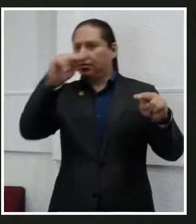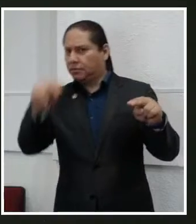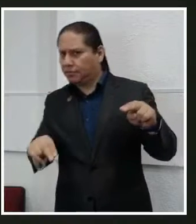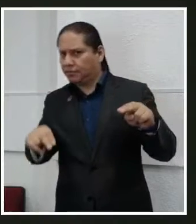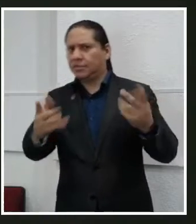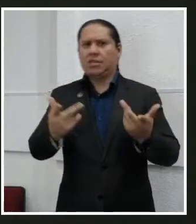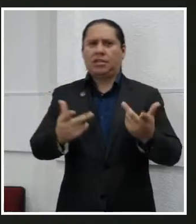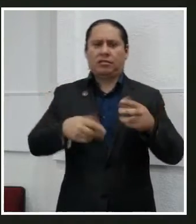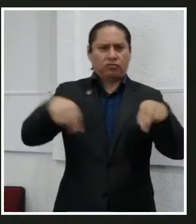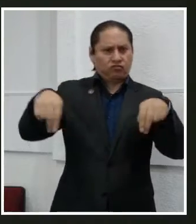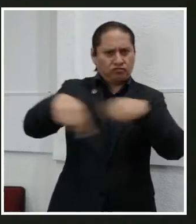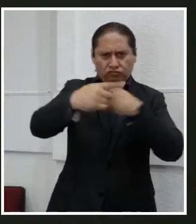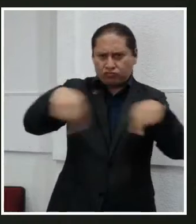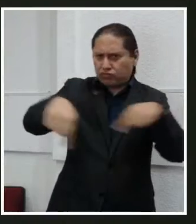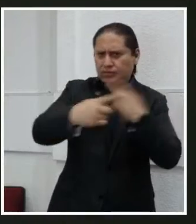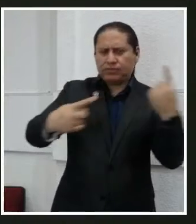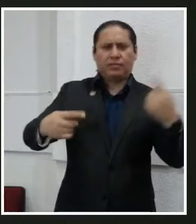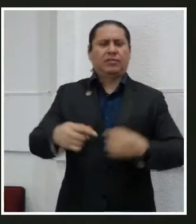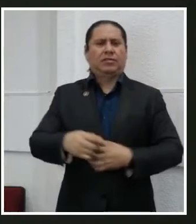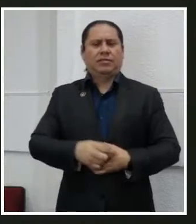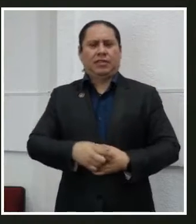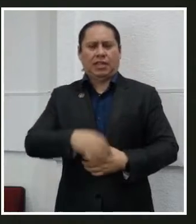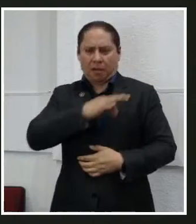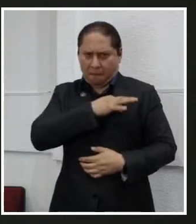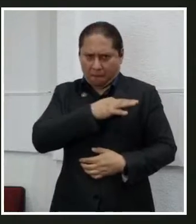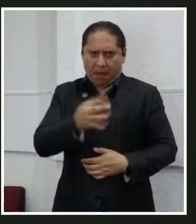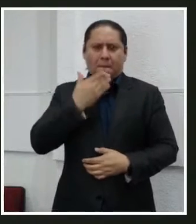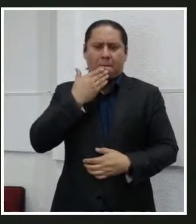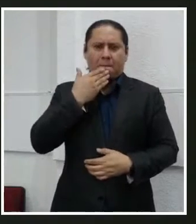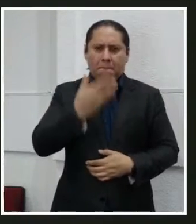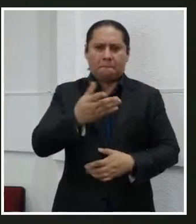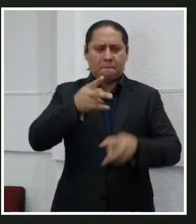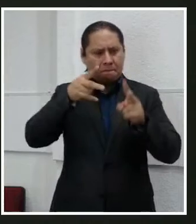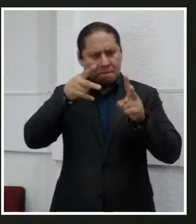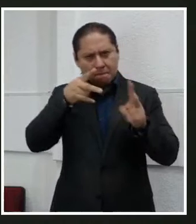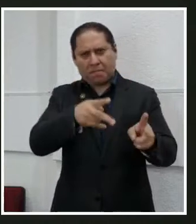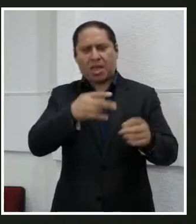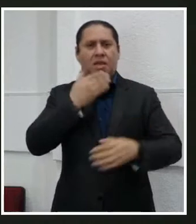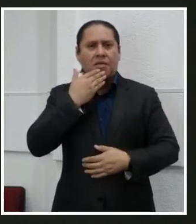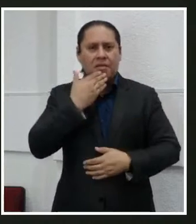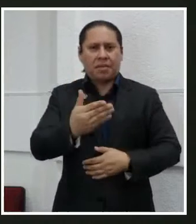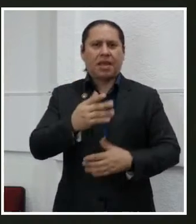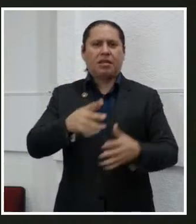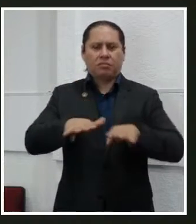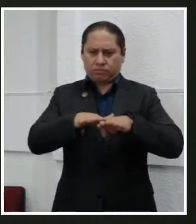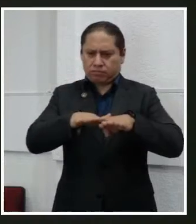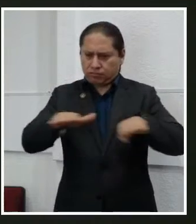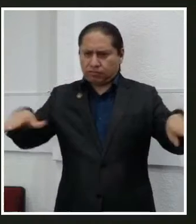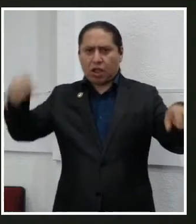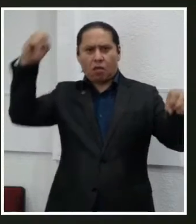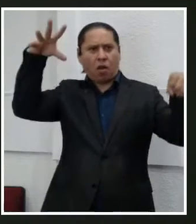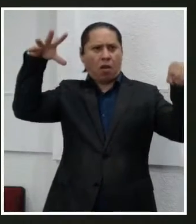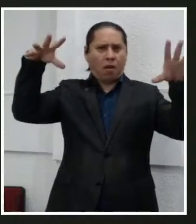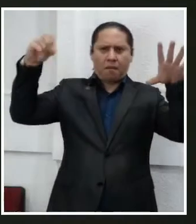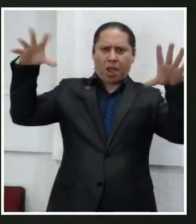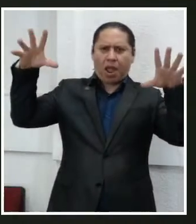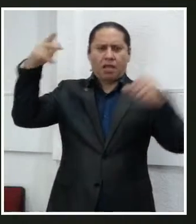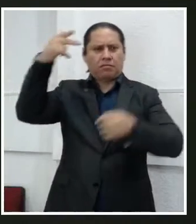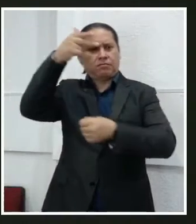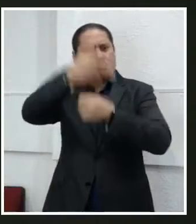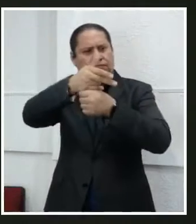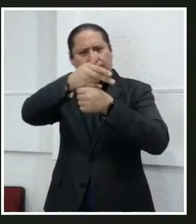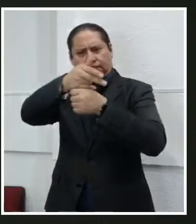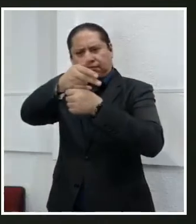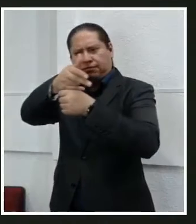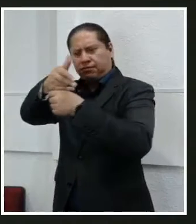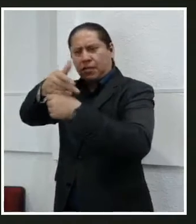peatonales, estén en óptimas condiciones, pavimentadas, con alumbrado, cámaras de